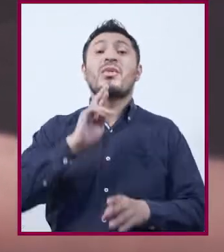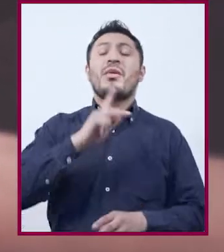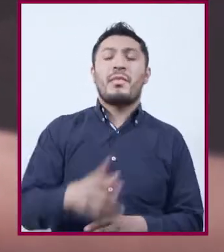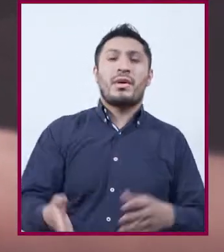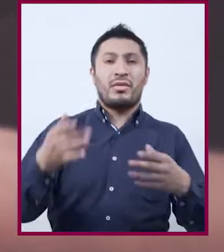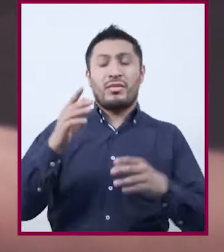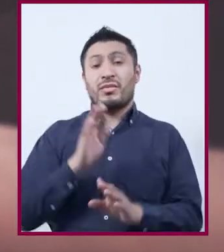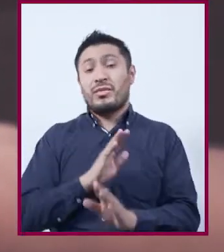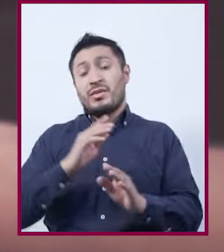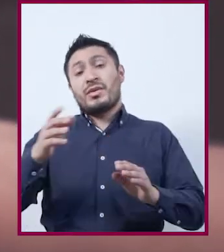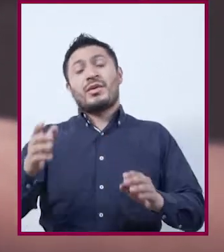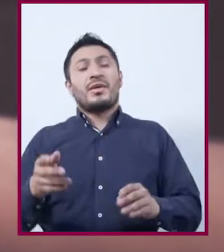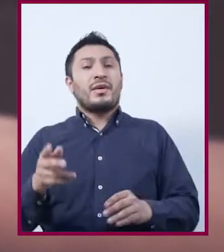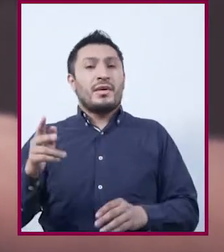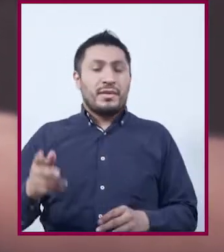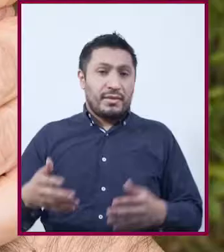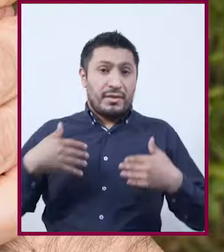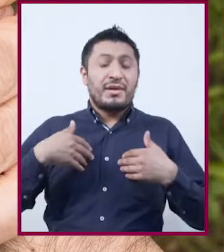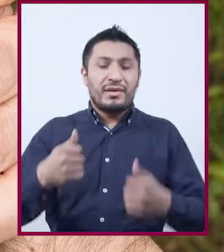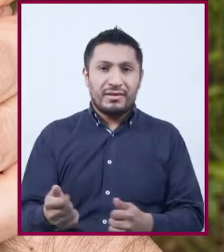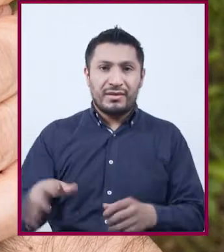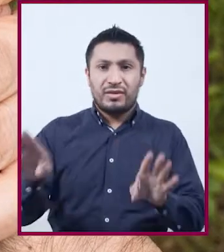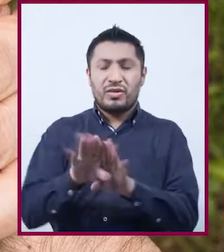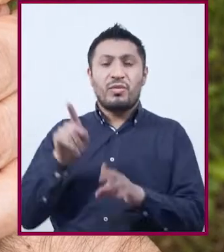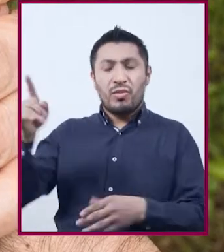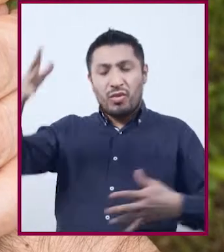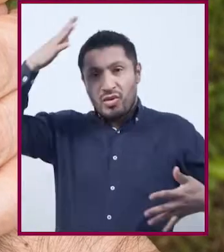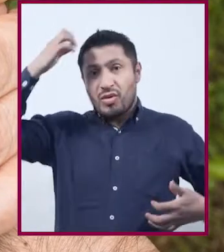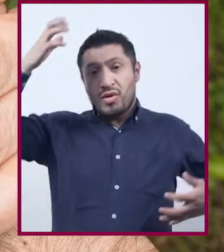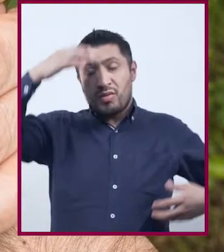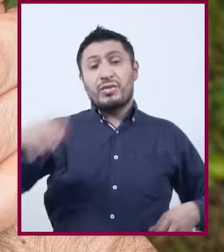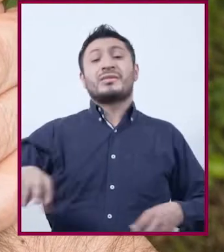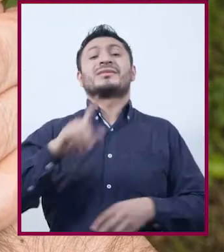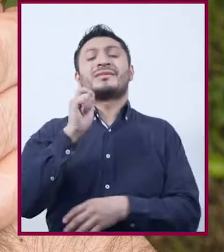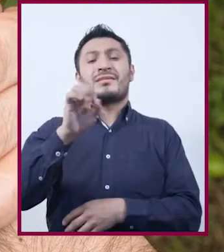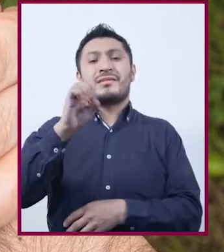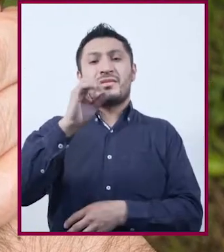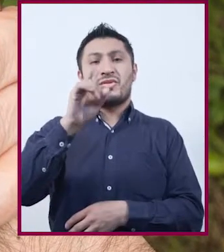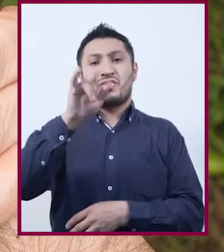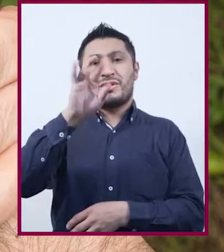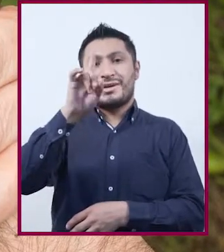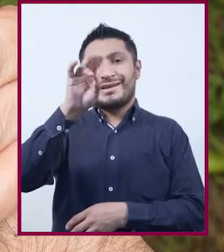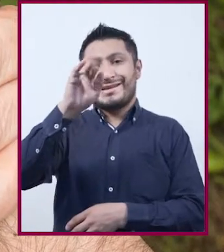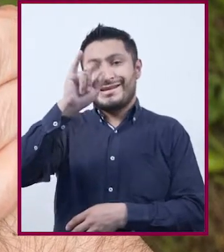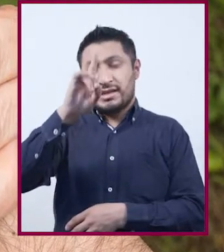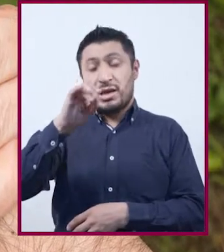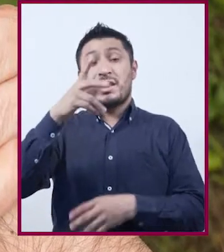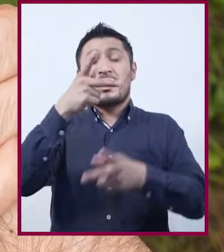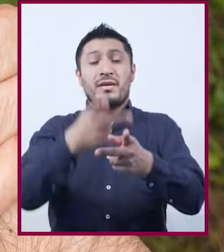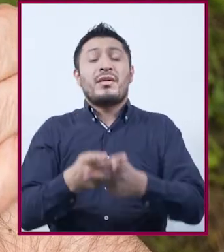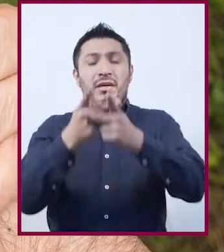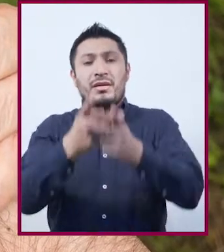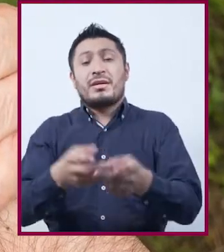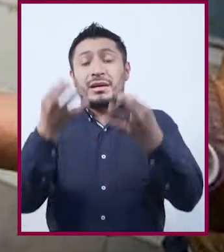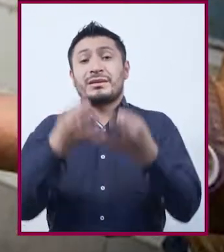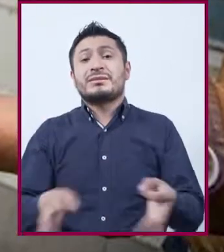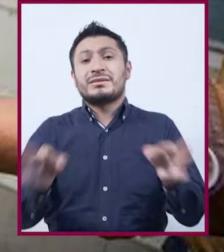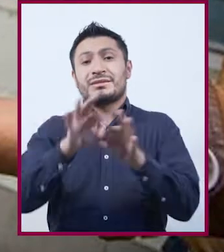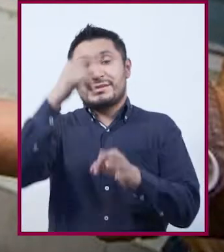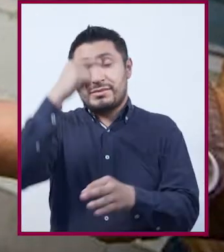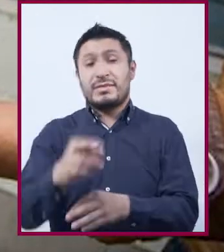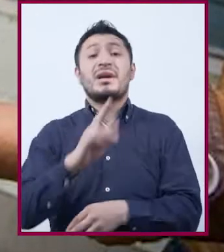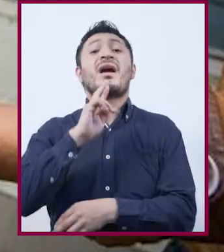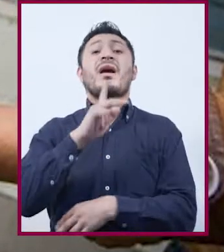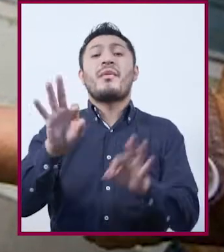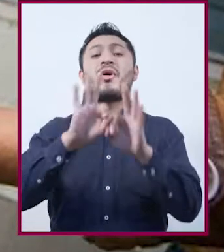es prevenir y entender, como los monos de la isla puertorriqueña, que la solidaridad y la tolerancia son cruciales para